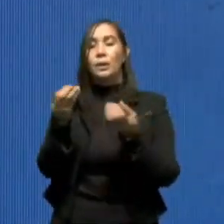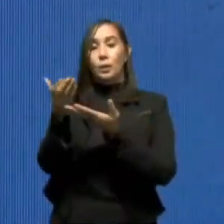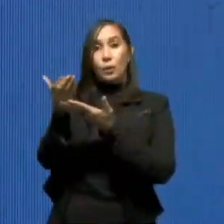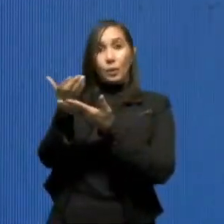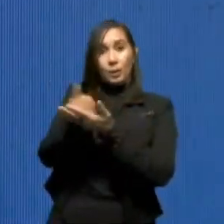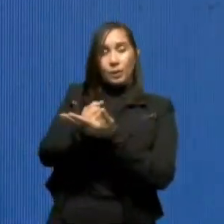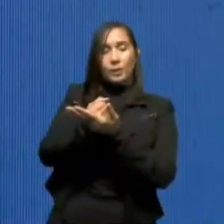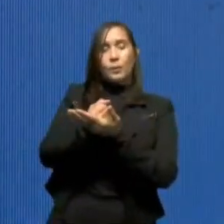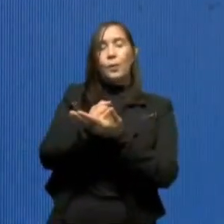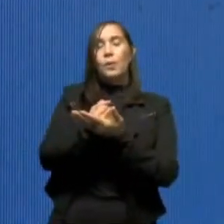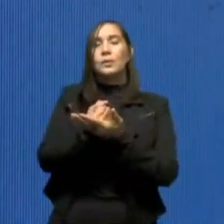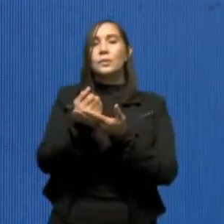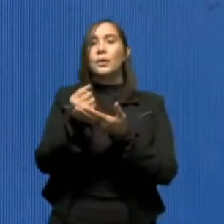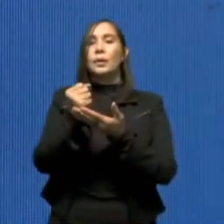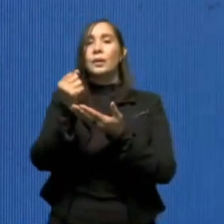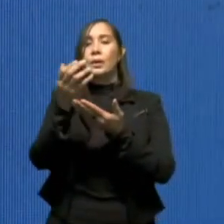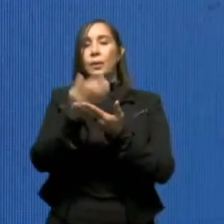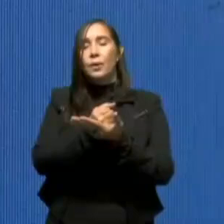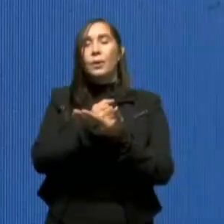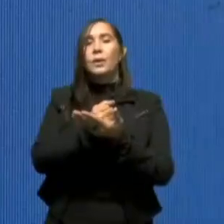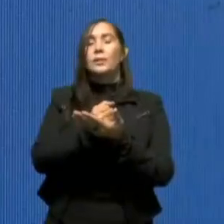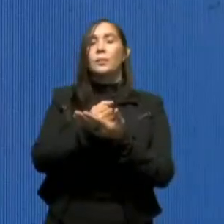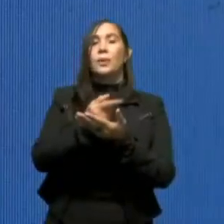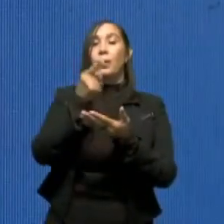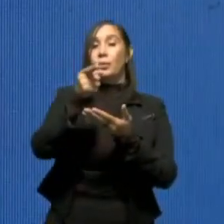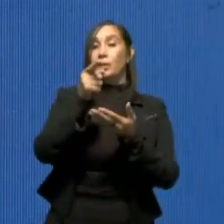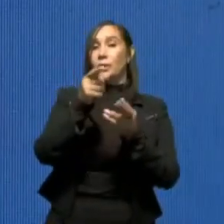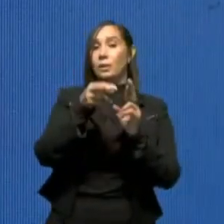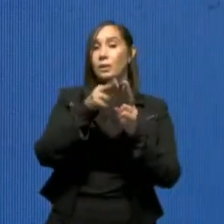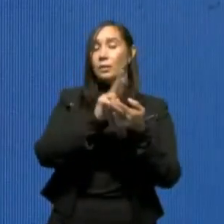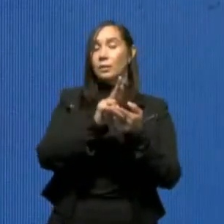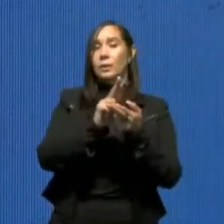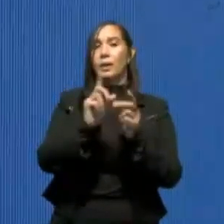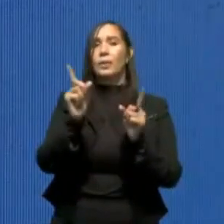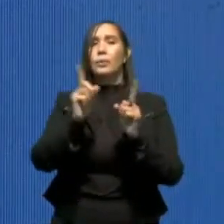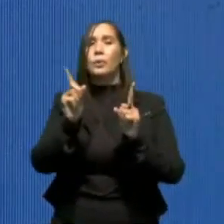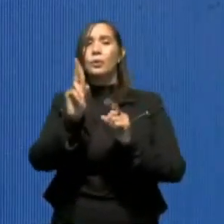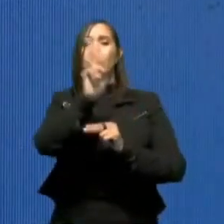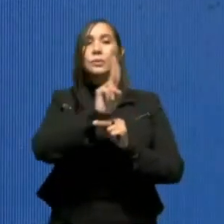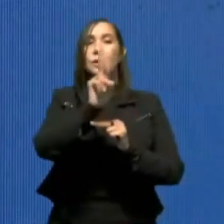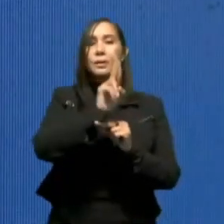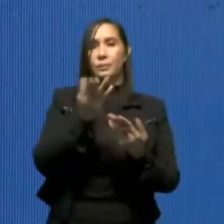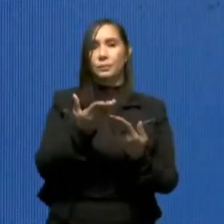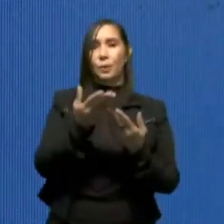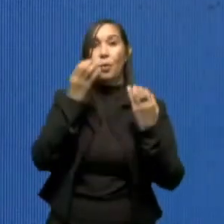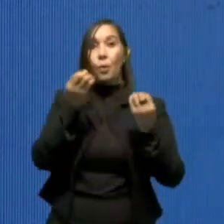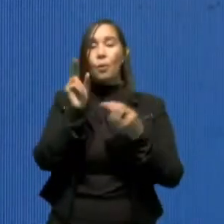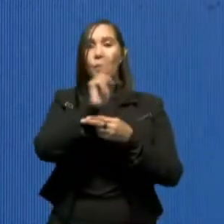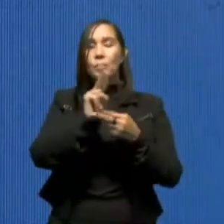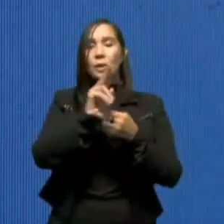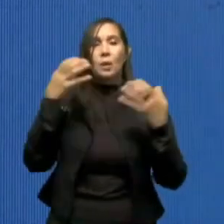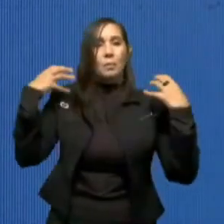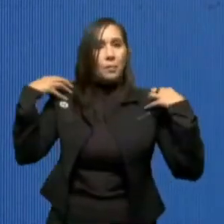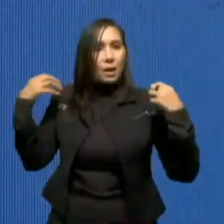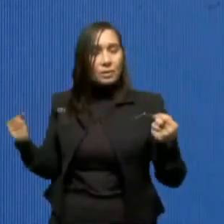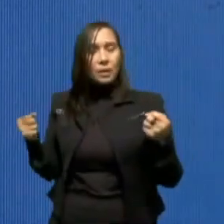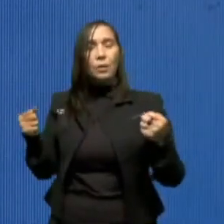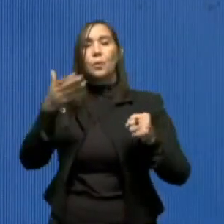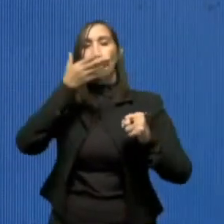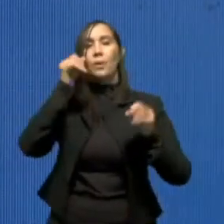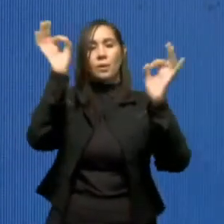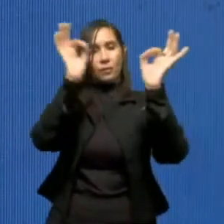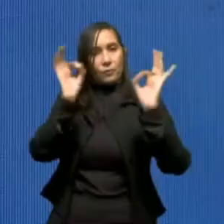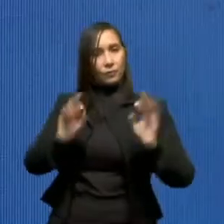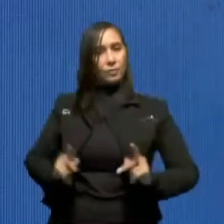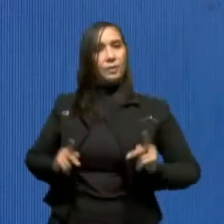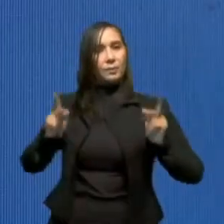puedan que se puedan obtener de esas reformas de esos ingresos Hacia dónde van si van a salud van a mejorar la calidad de